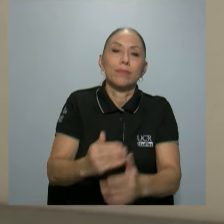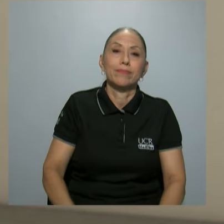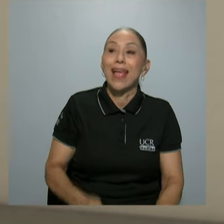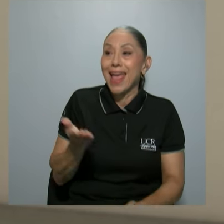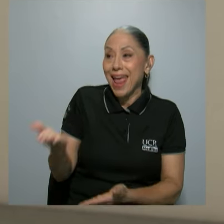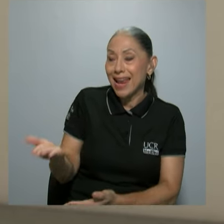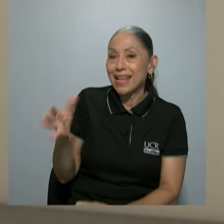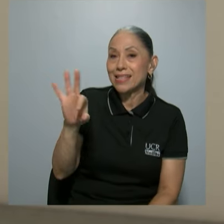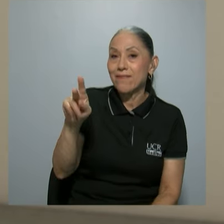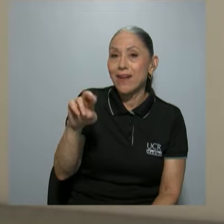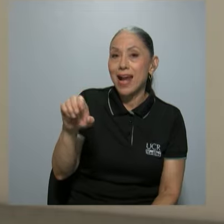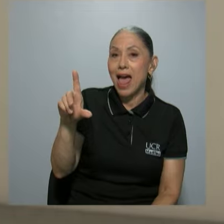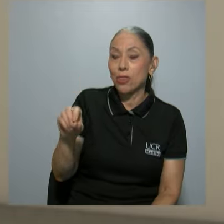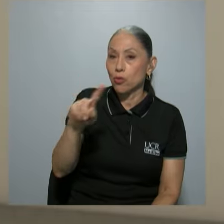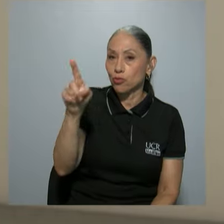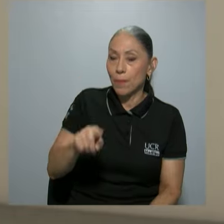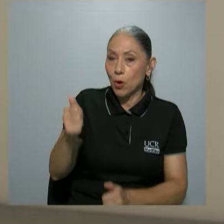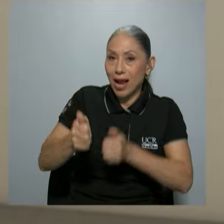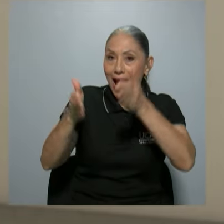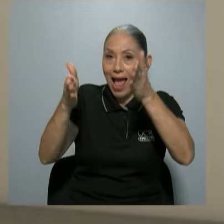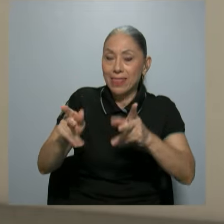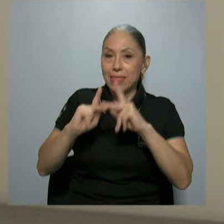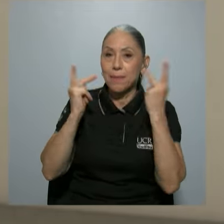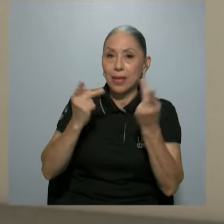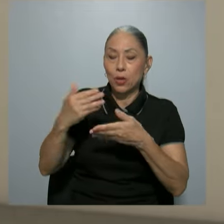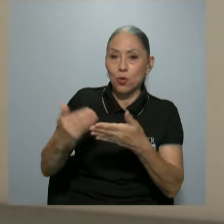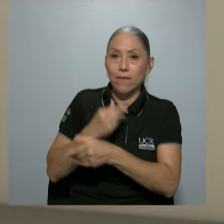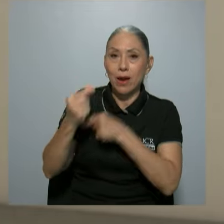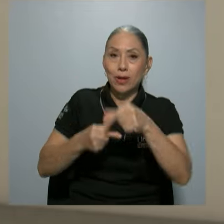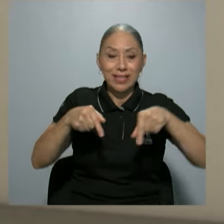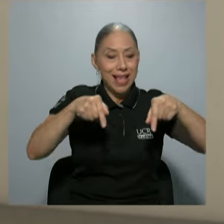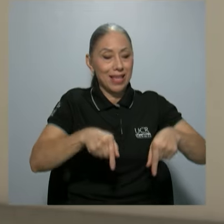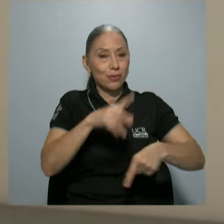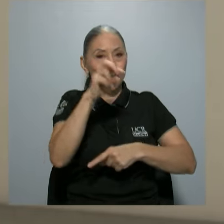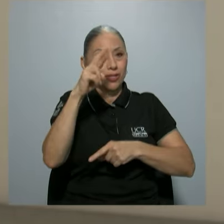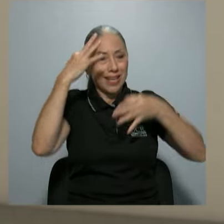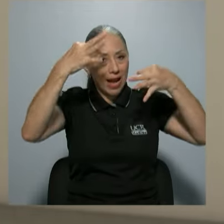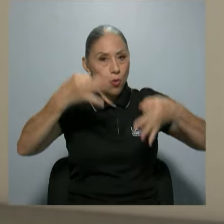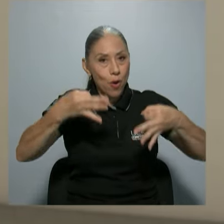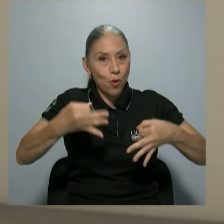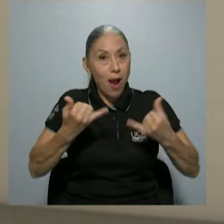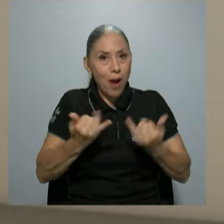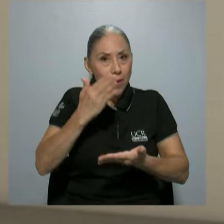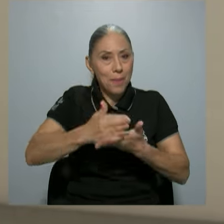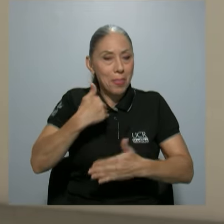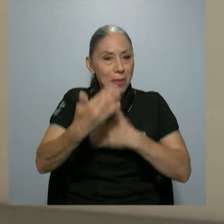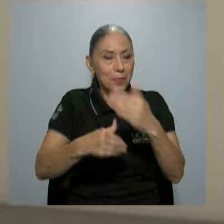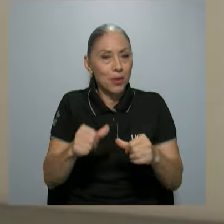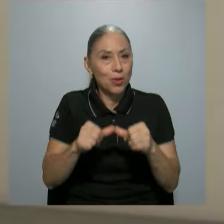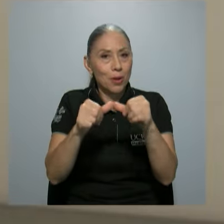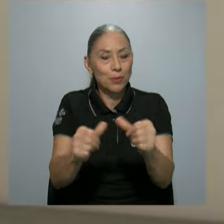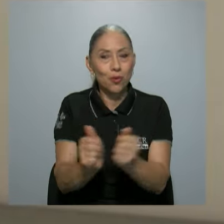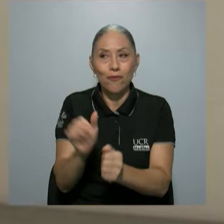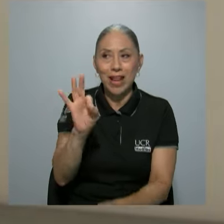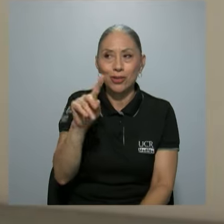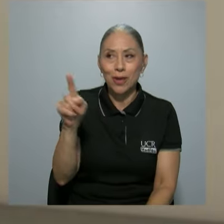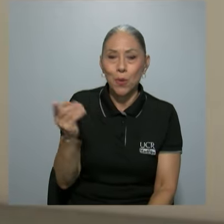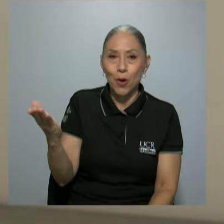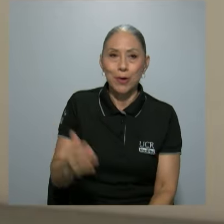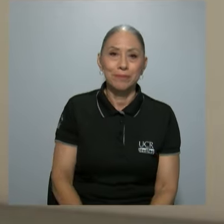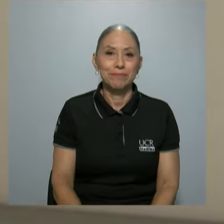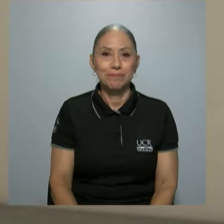Es el candidato a la presidencia del Partido Nueva Generación y esto es Costa Rica en Juego, que se va a una pausa, pero ya venimos con Fernando Zamora.